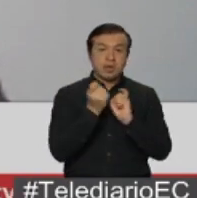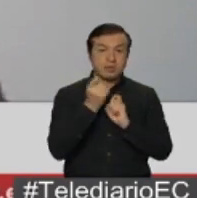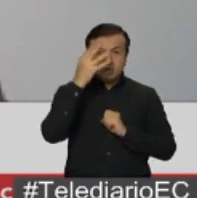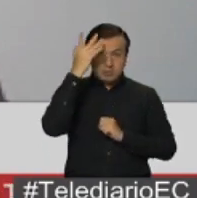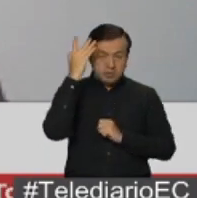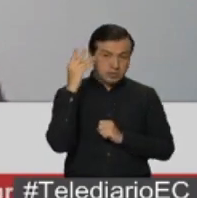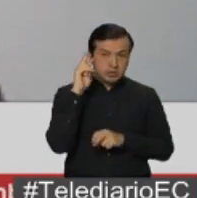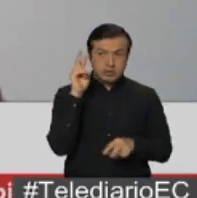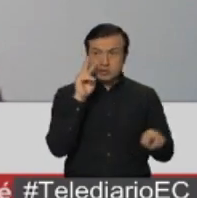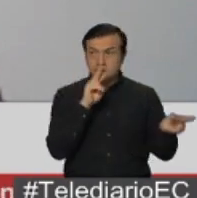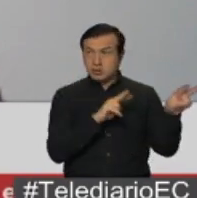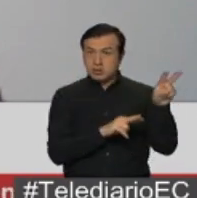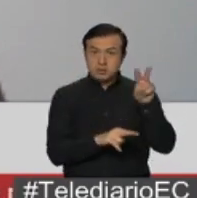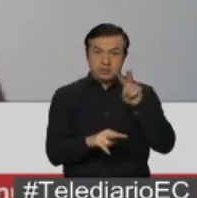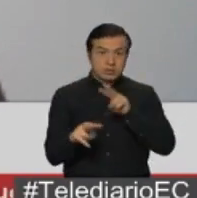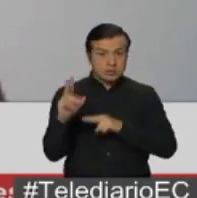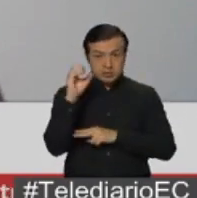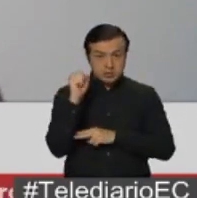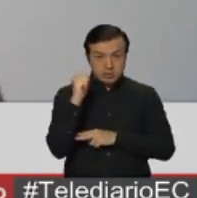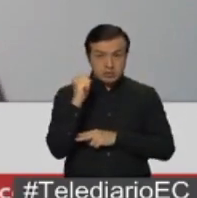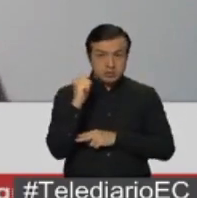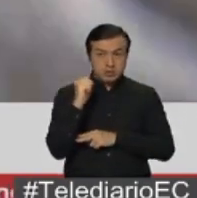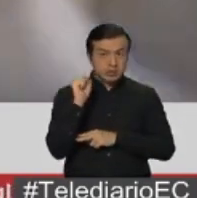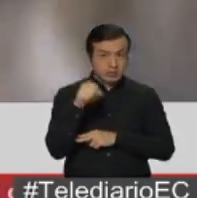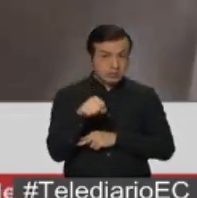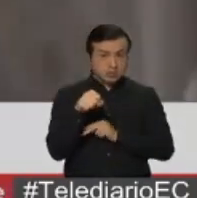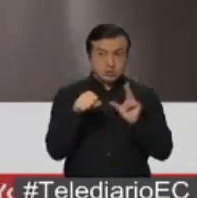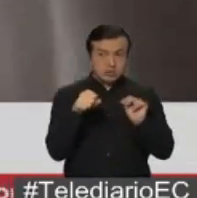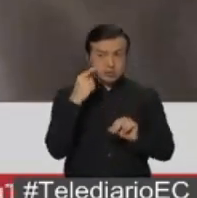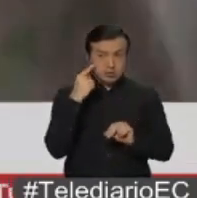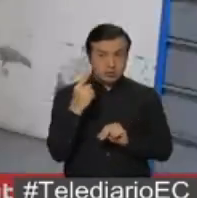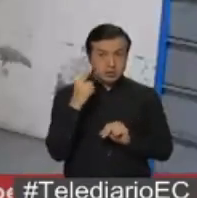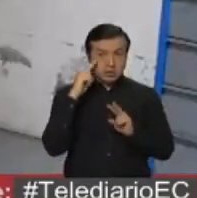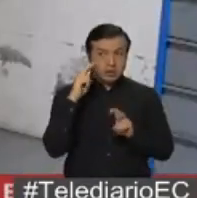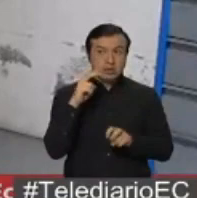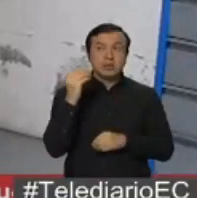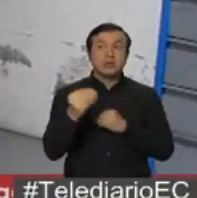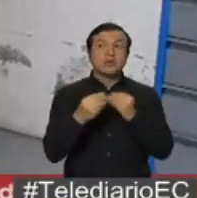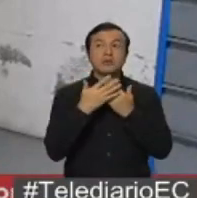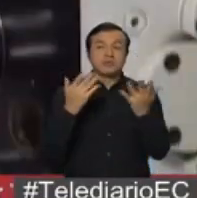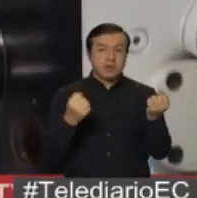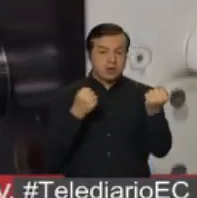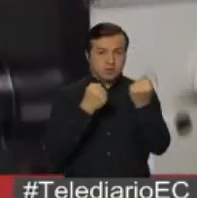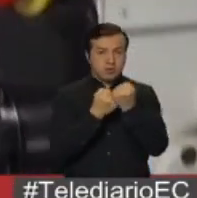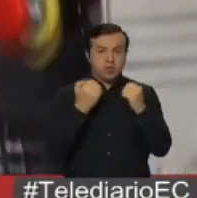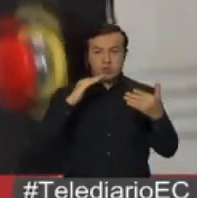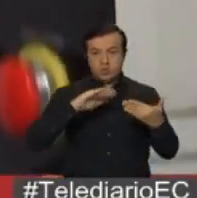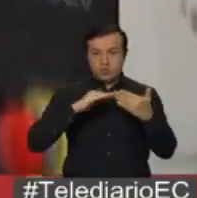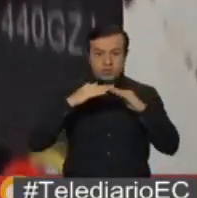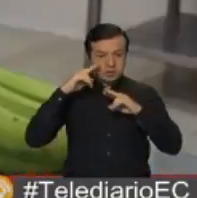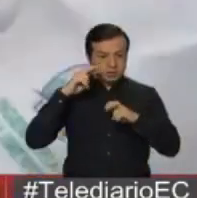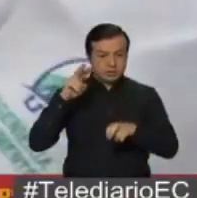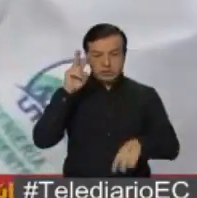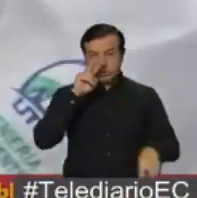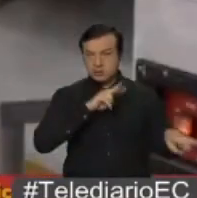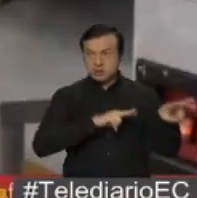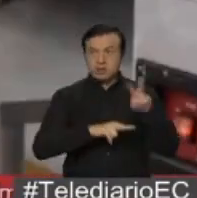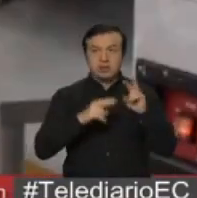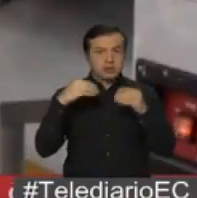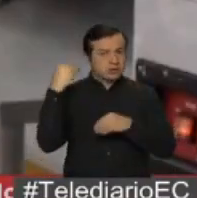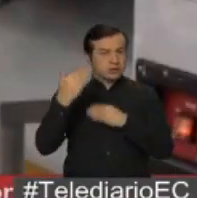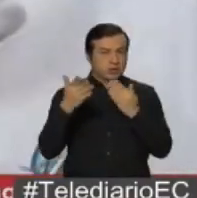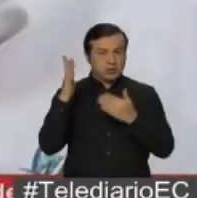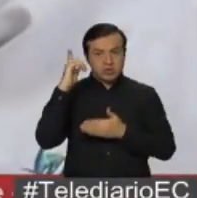partículas virales se detectan más de usar esta investigación es parte del apoyo que la comunidad científica y educativa está